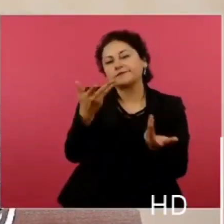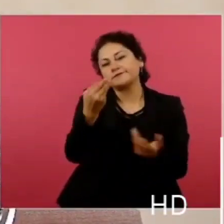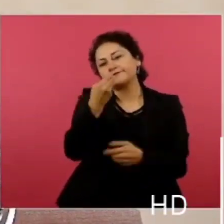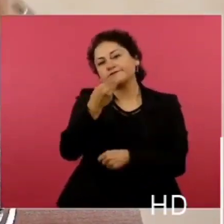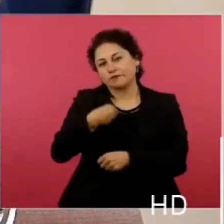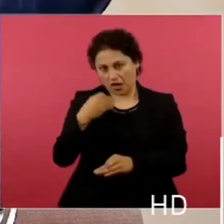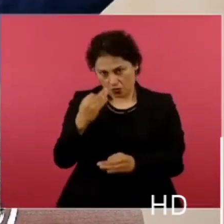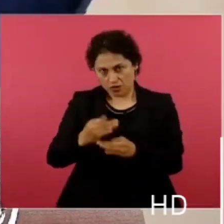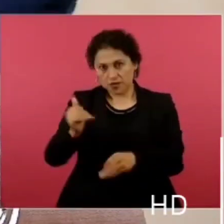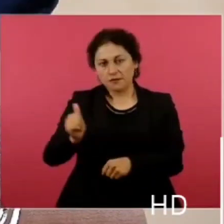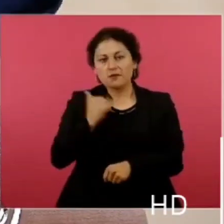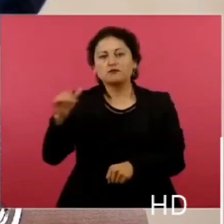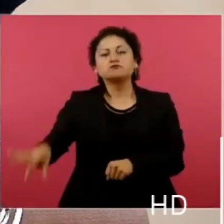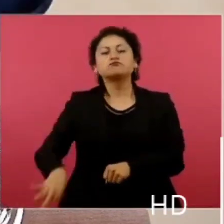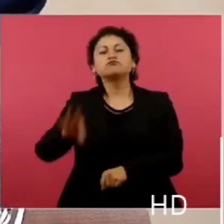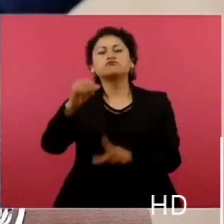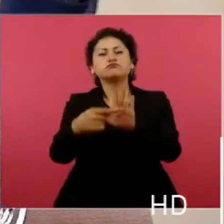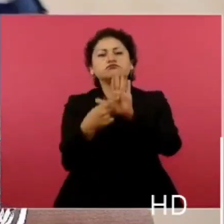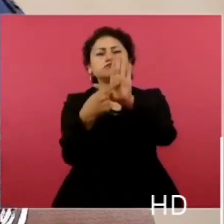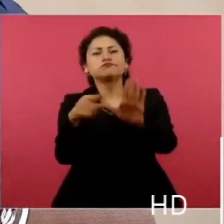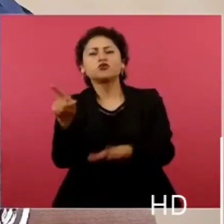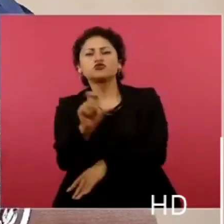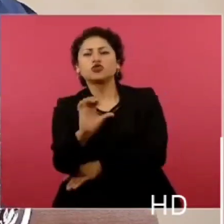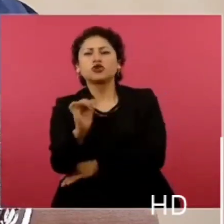Sí, porque